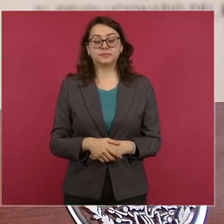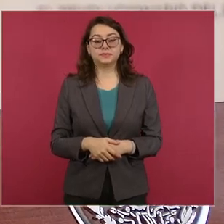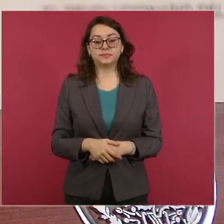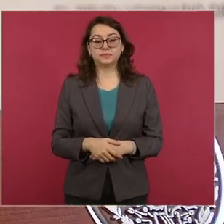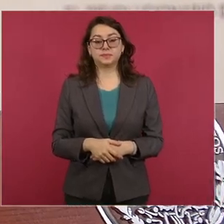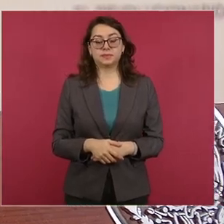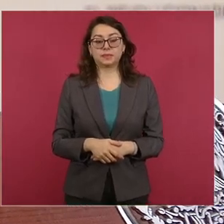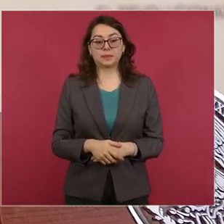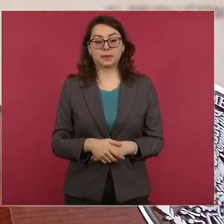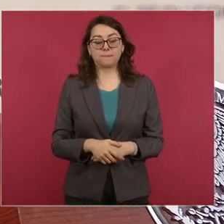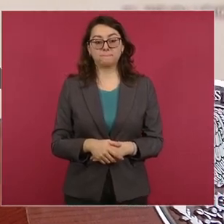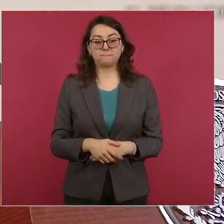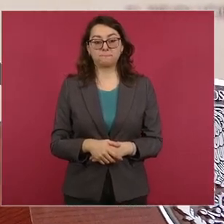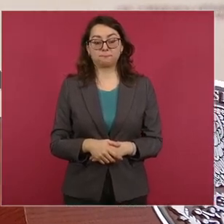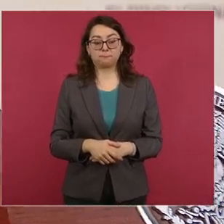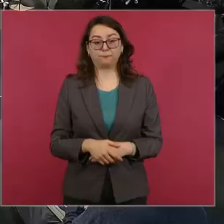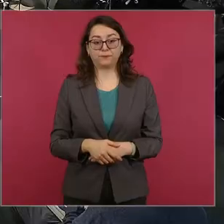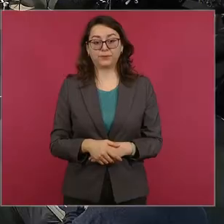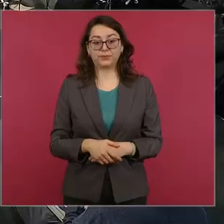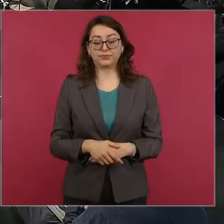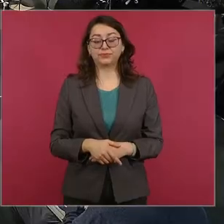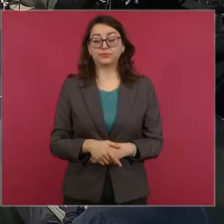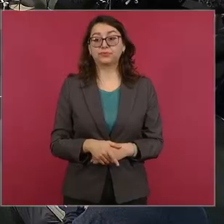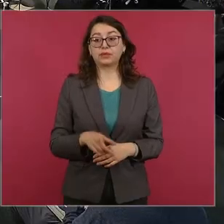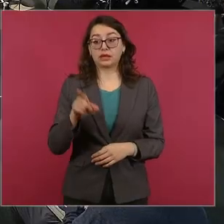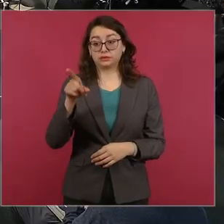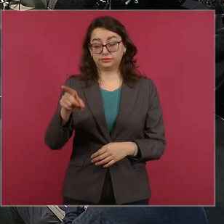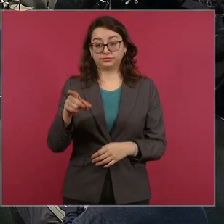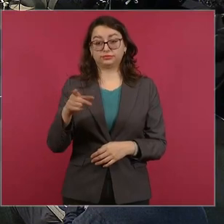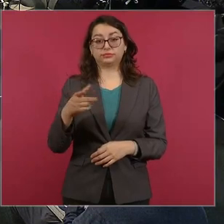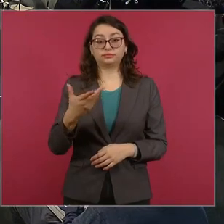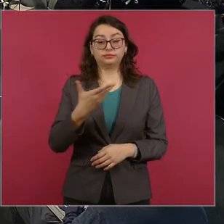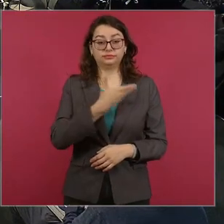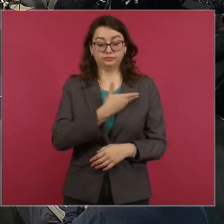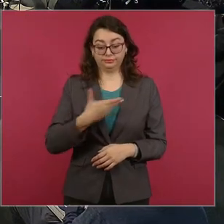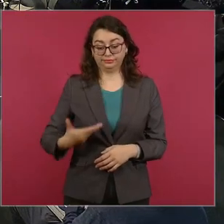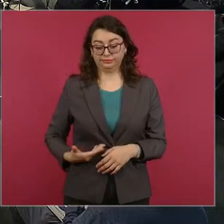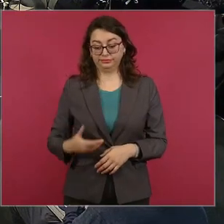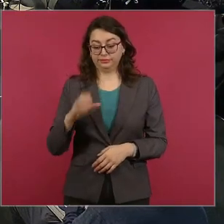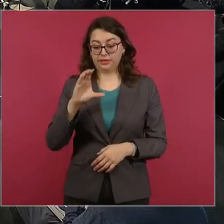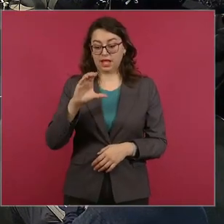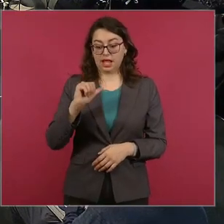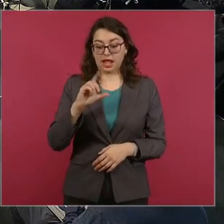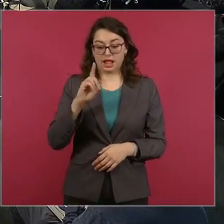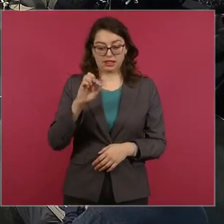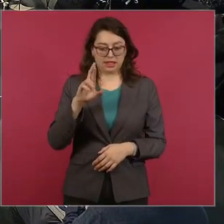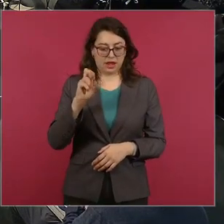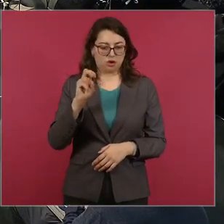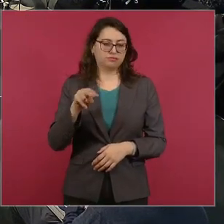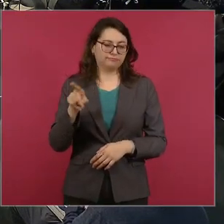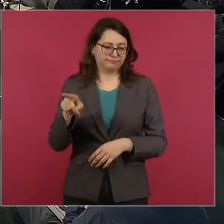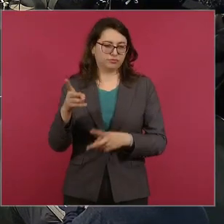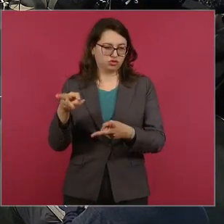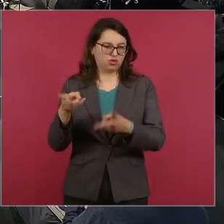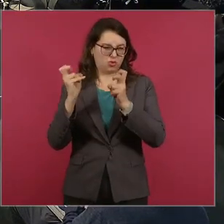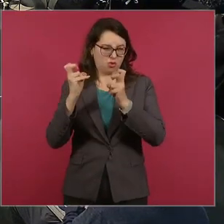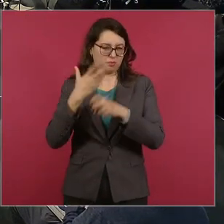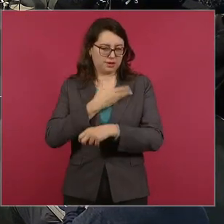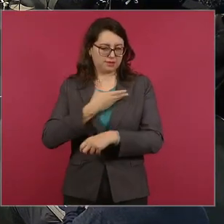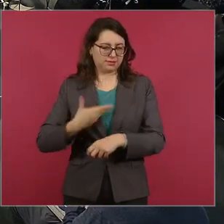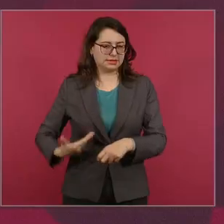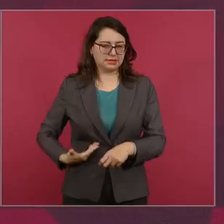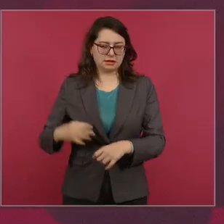el que surpaba la presidencia tenía en el Cisen